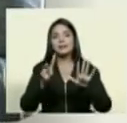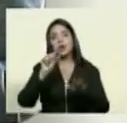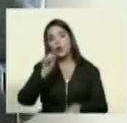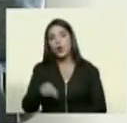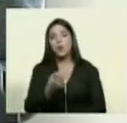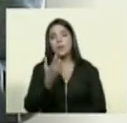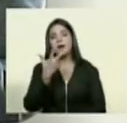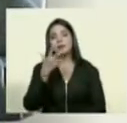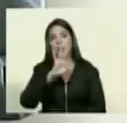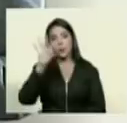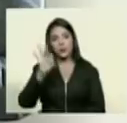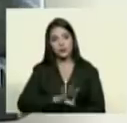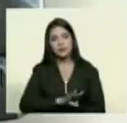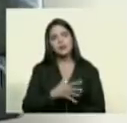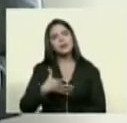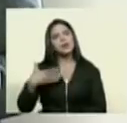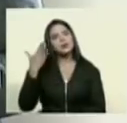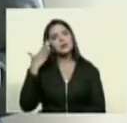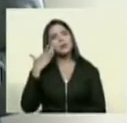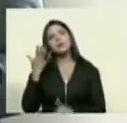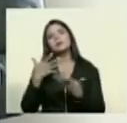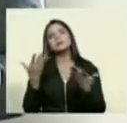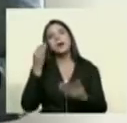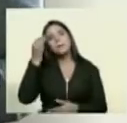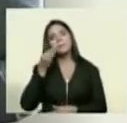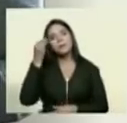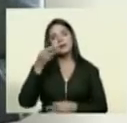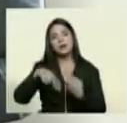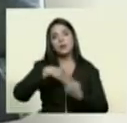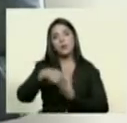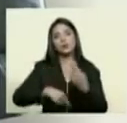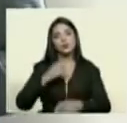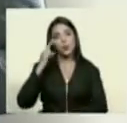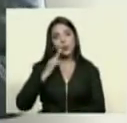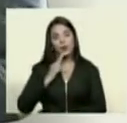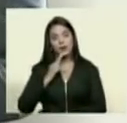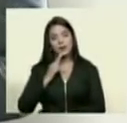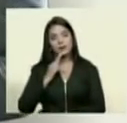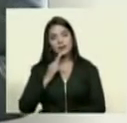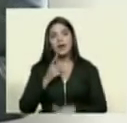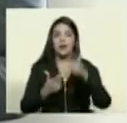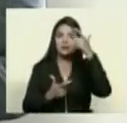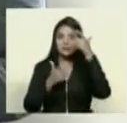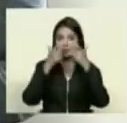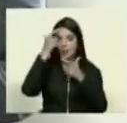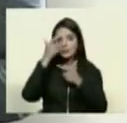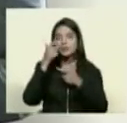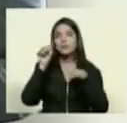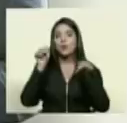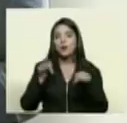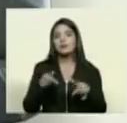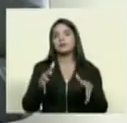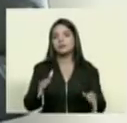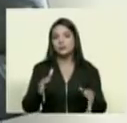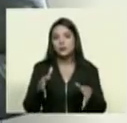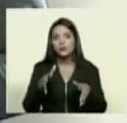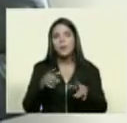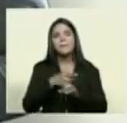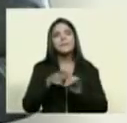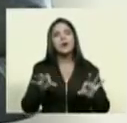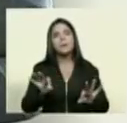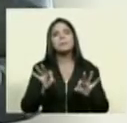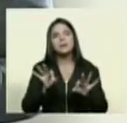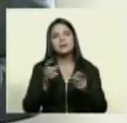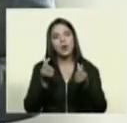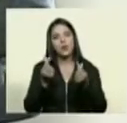47,36%. Quisiera saber qué lectura le da la revolución bolivariana, el chavismo le da a este triunfo, sobre todo en